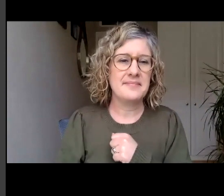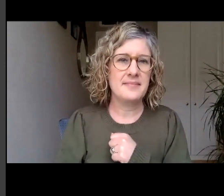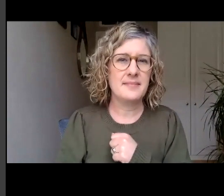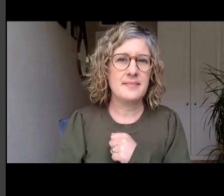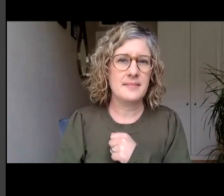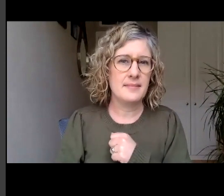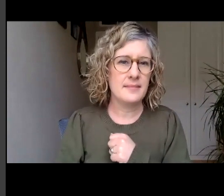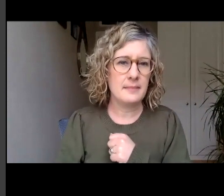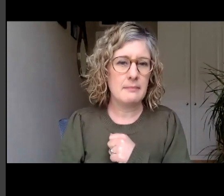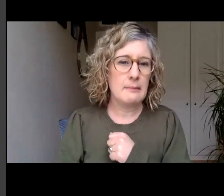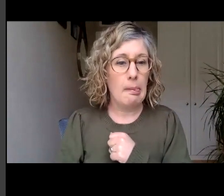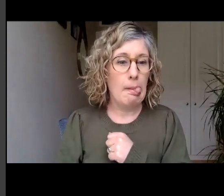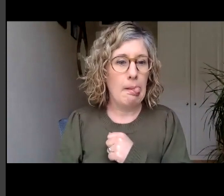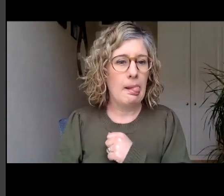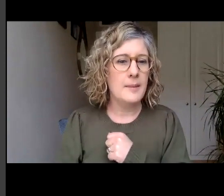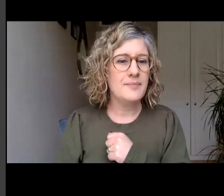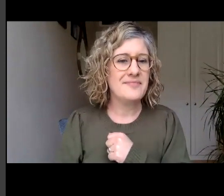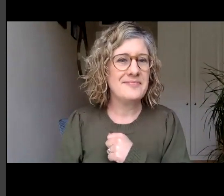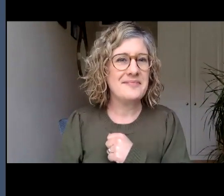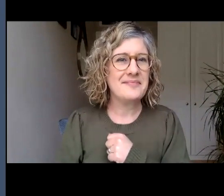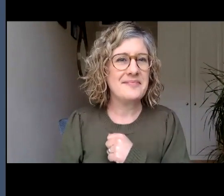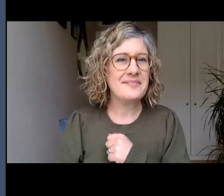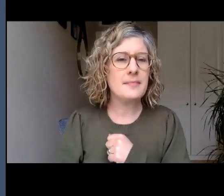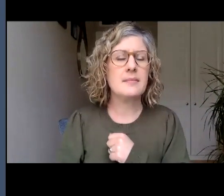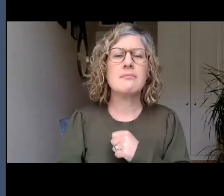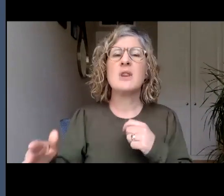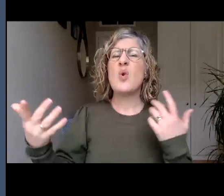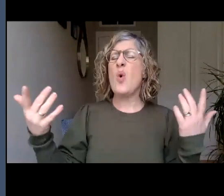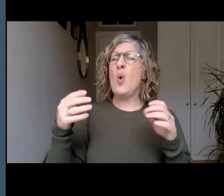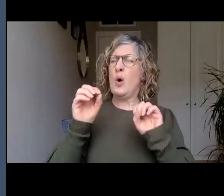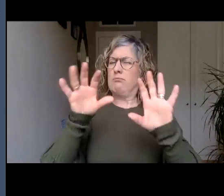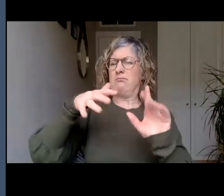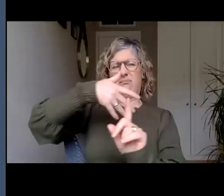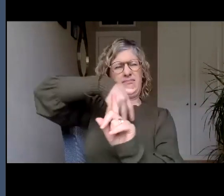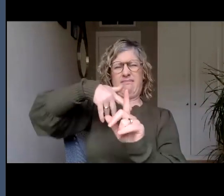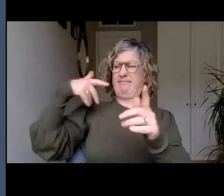voy a explicar en esta ocasión en qué consiste este proyecto.